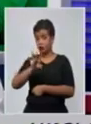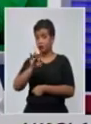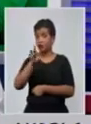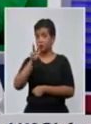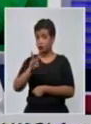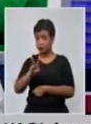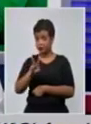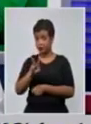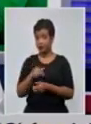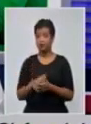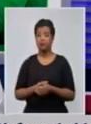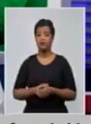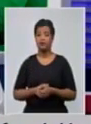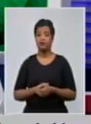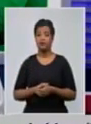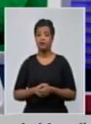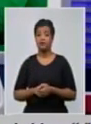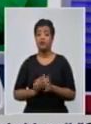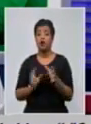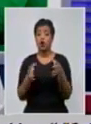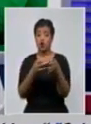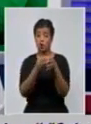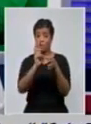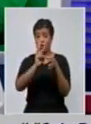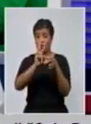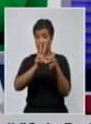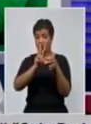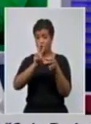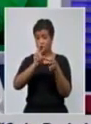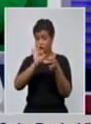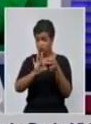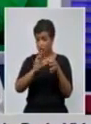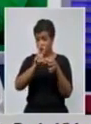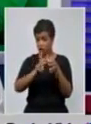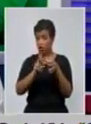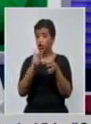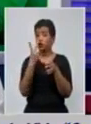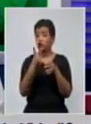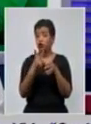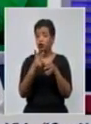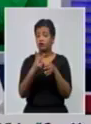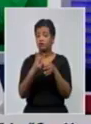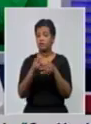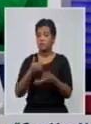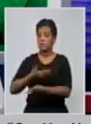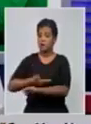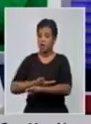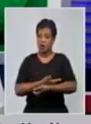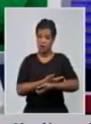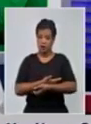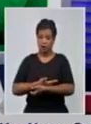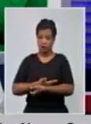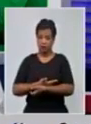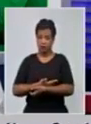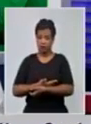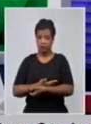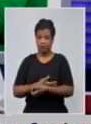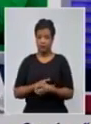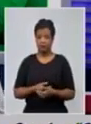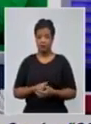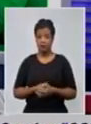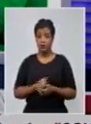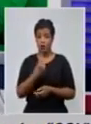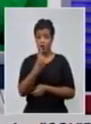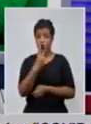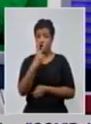Entre ellos hay 2 lactantes, uno de 2 y 7 meses de edad, que además están